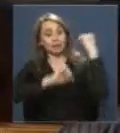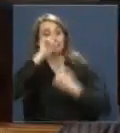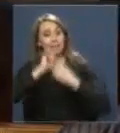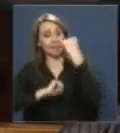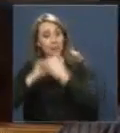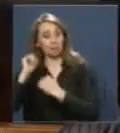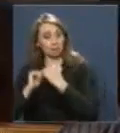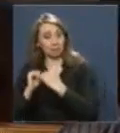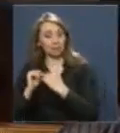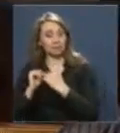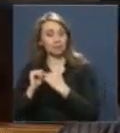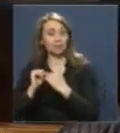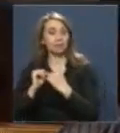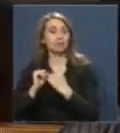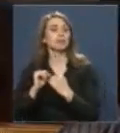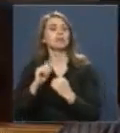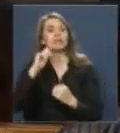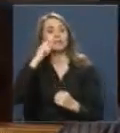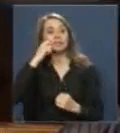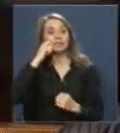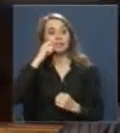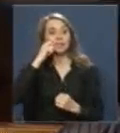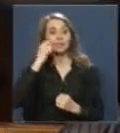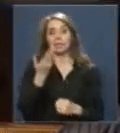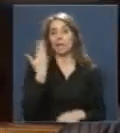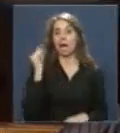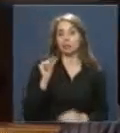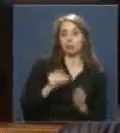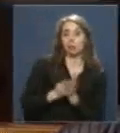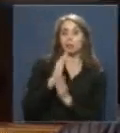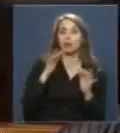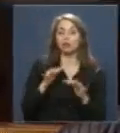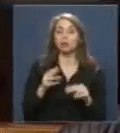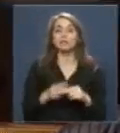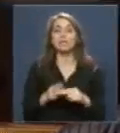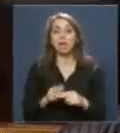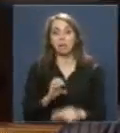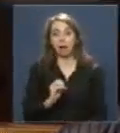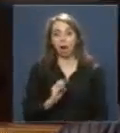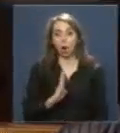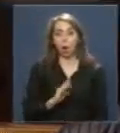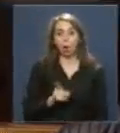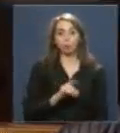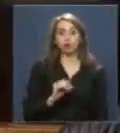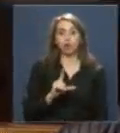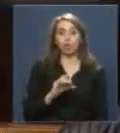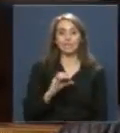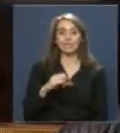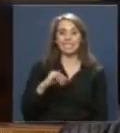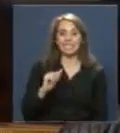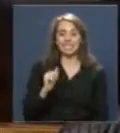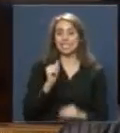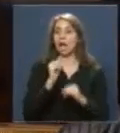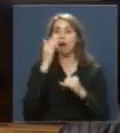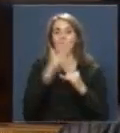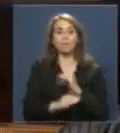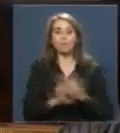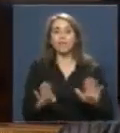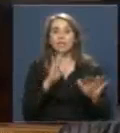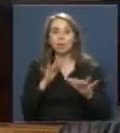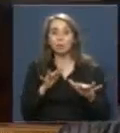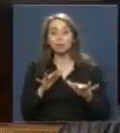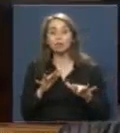cuya conceptualización es reciente, se denomina obsolescencia programada y constituye el primer pacto